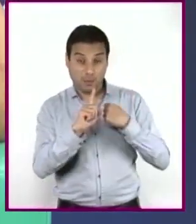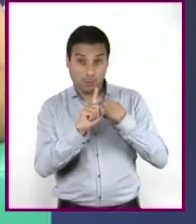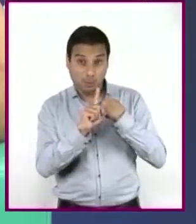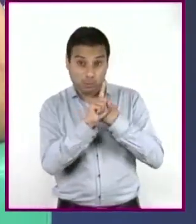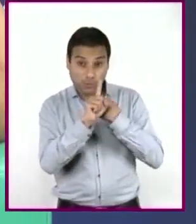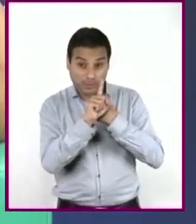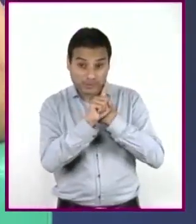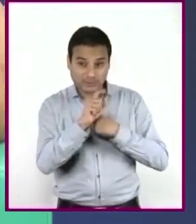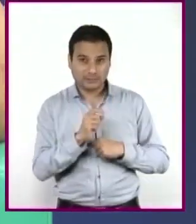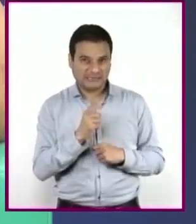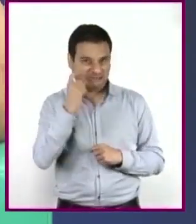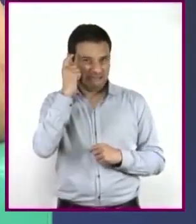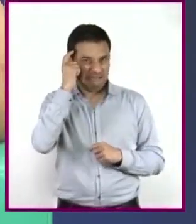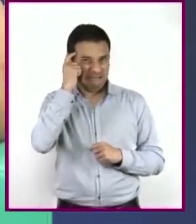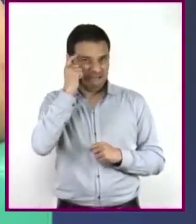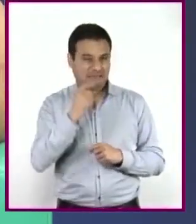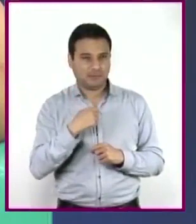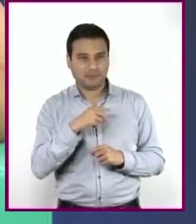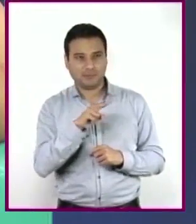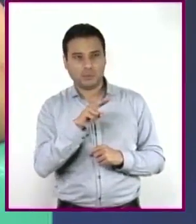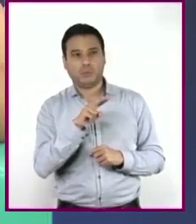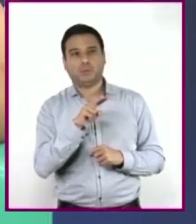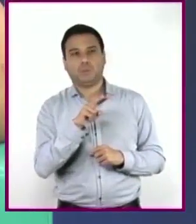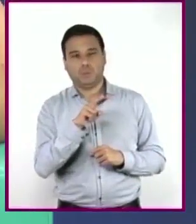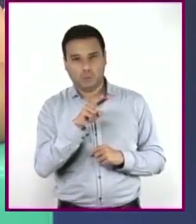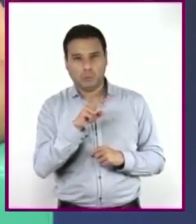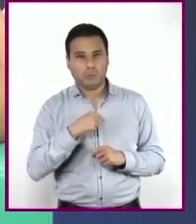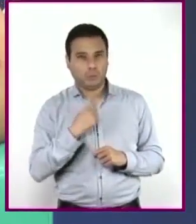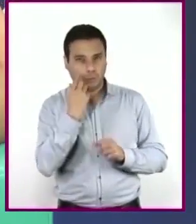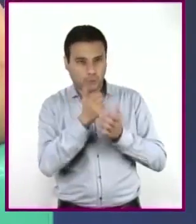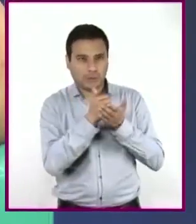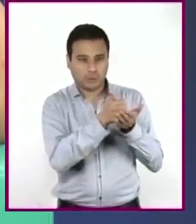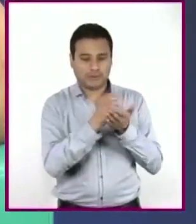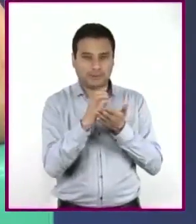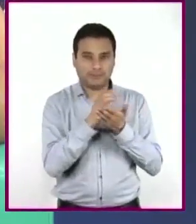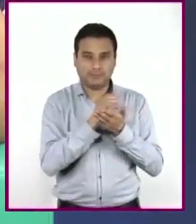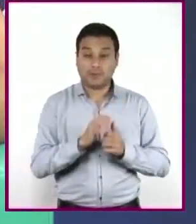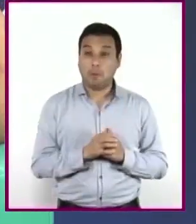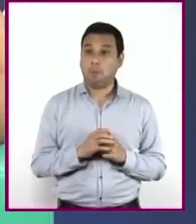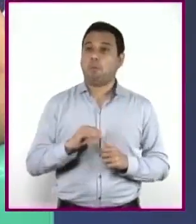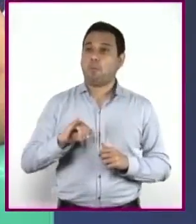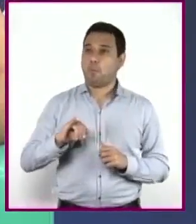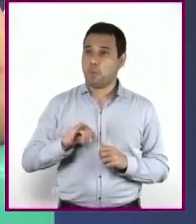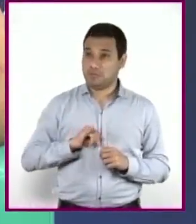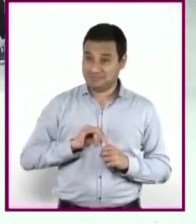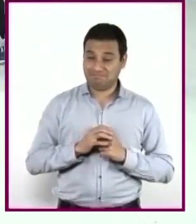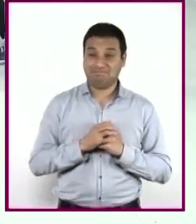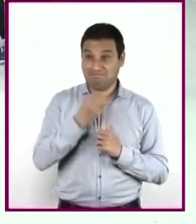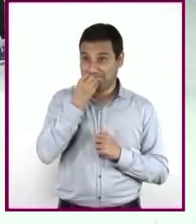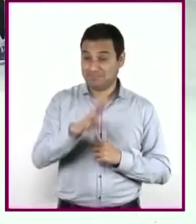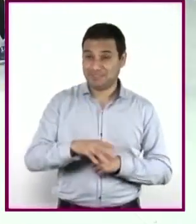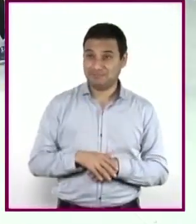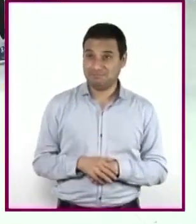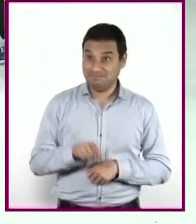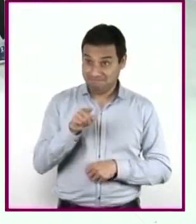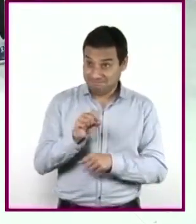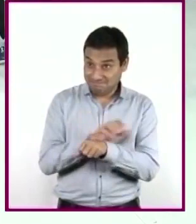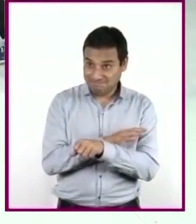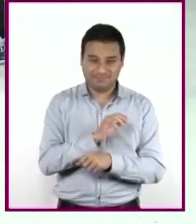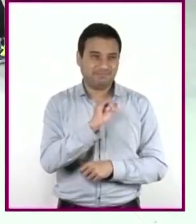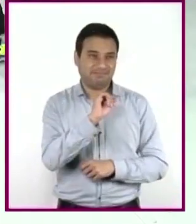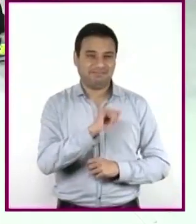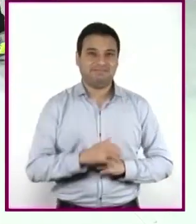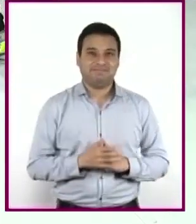tienen dificultades con el cerebro y encontrar tal vez una cura para eso. Bastante interesante y prometedor,